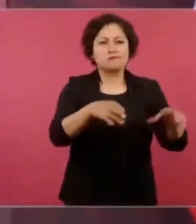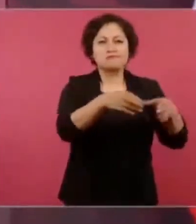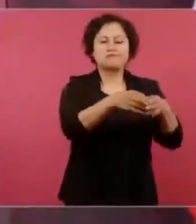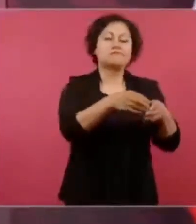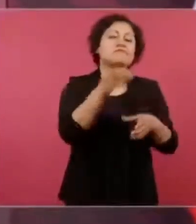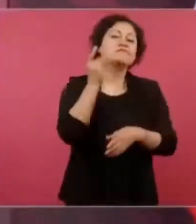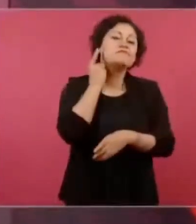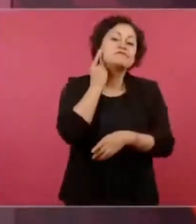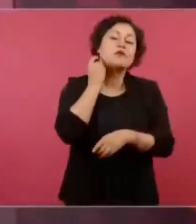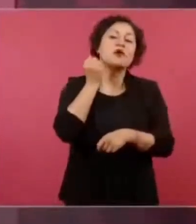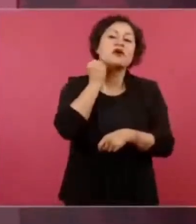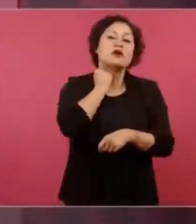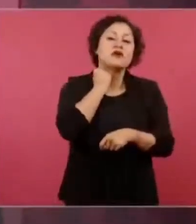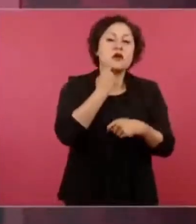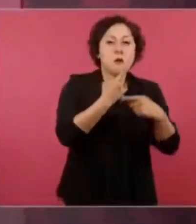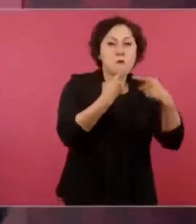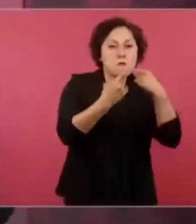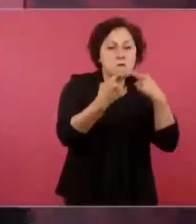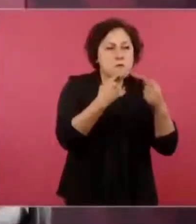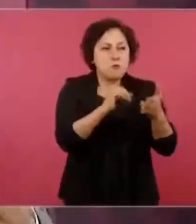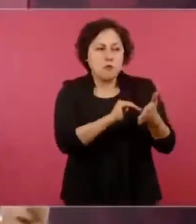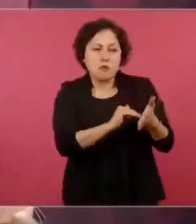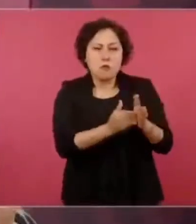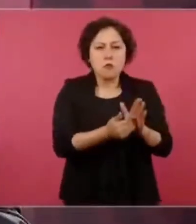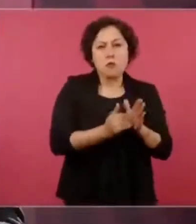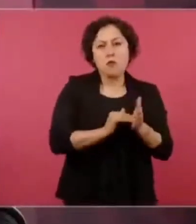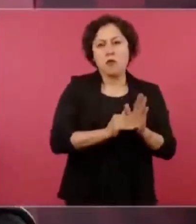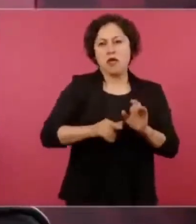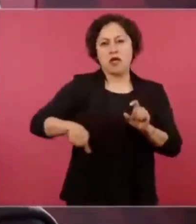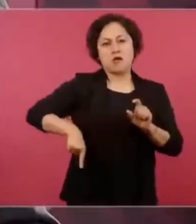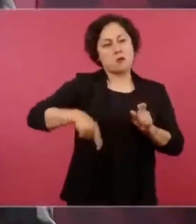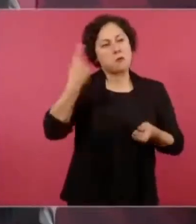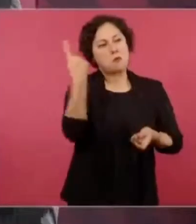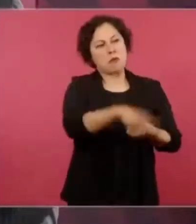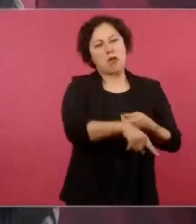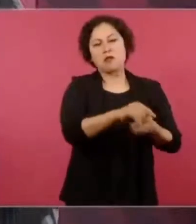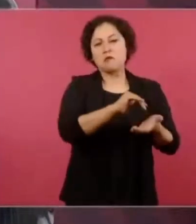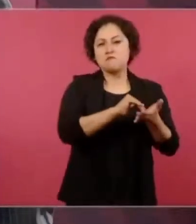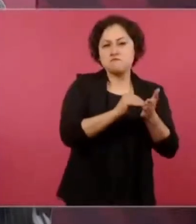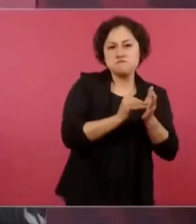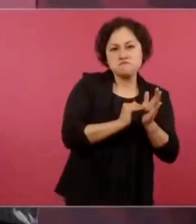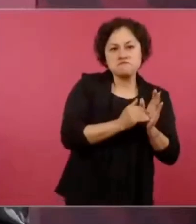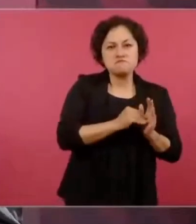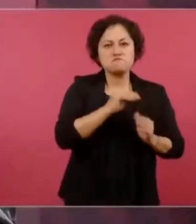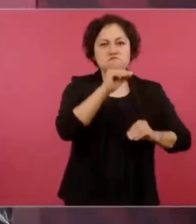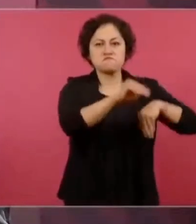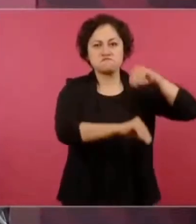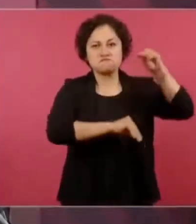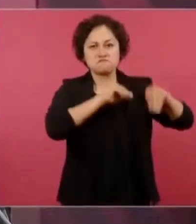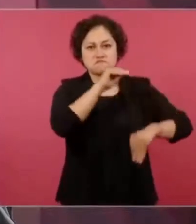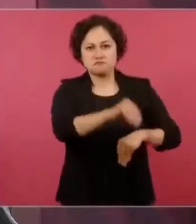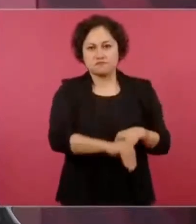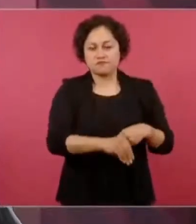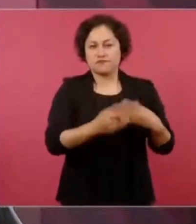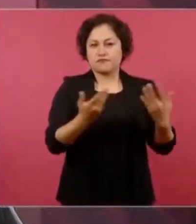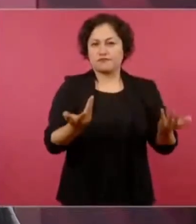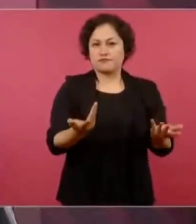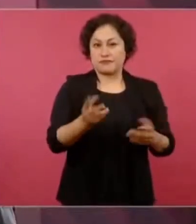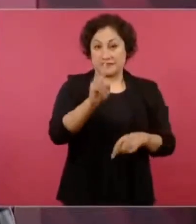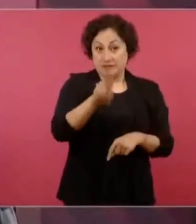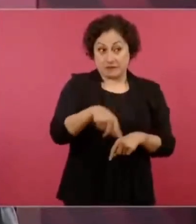bloque conservador, que no son en sentido estricto representantes